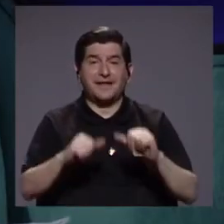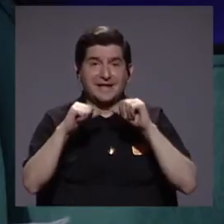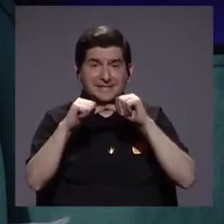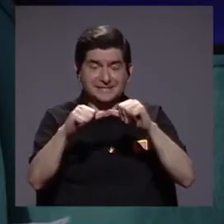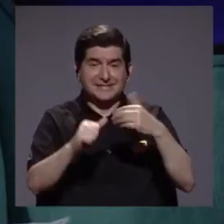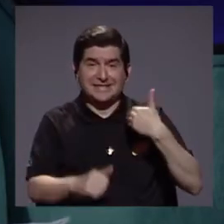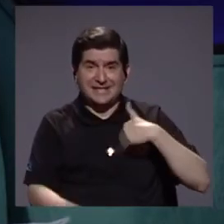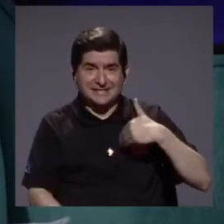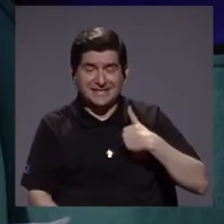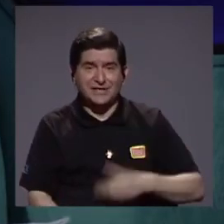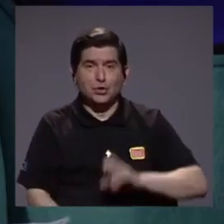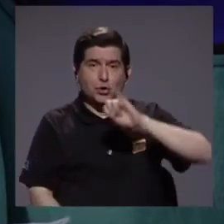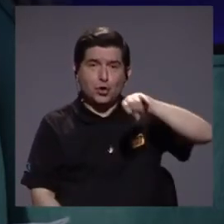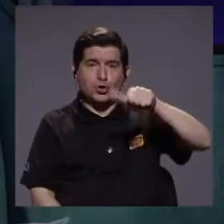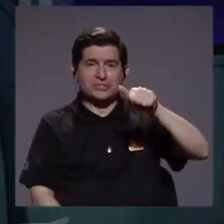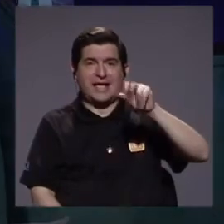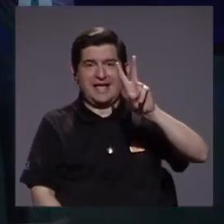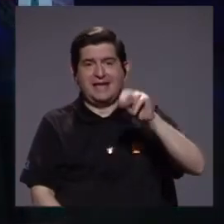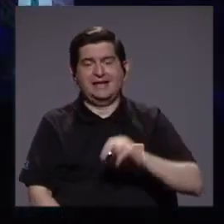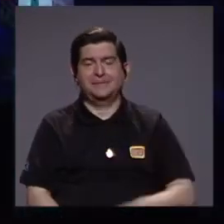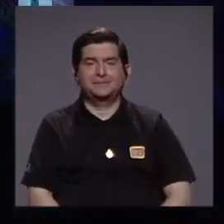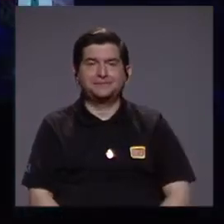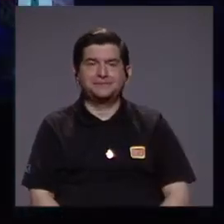Continuamos con el señor José Ángel Vargas.